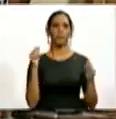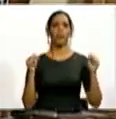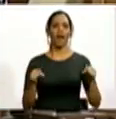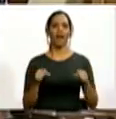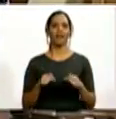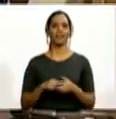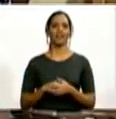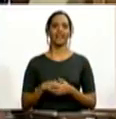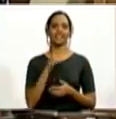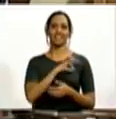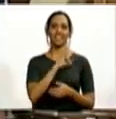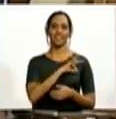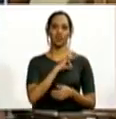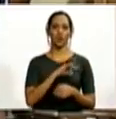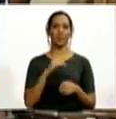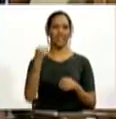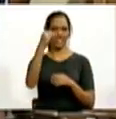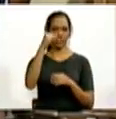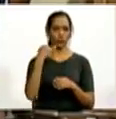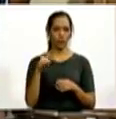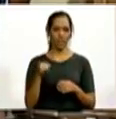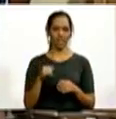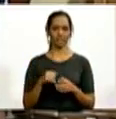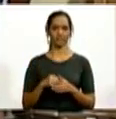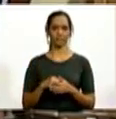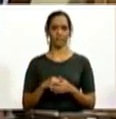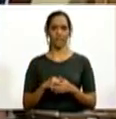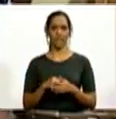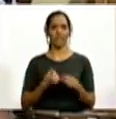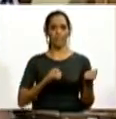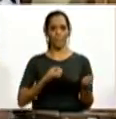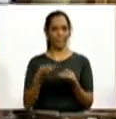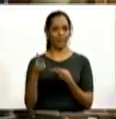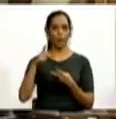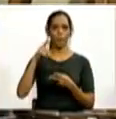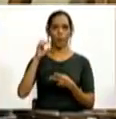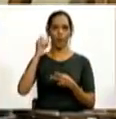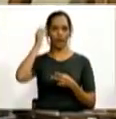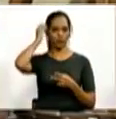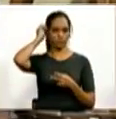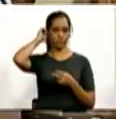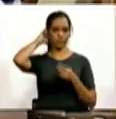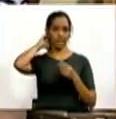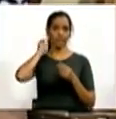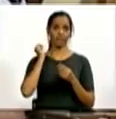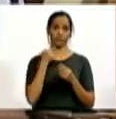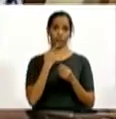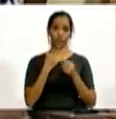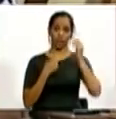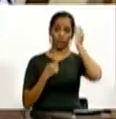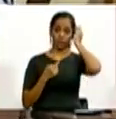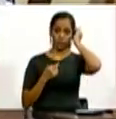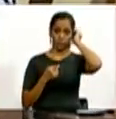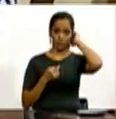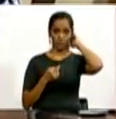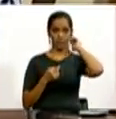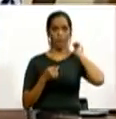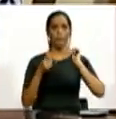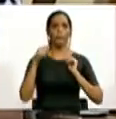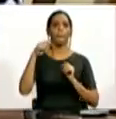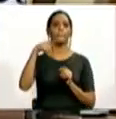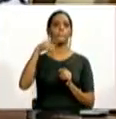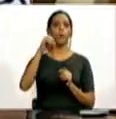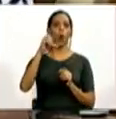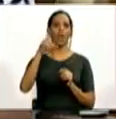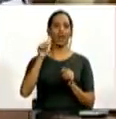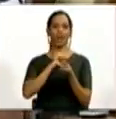señor, periodista, creo que del estado Zulia, ¿no? Invitado por Patricia Poleo. Insisto, Patricia Poleo cambió toda la tónica de la opinión sobre Guaidó.